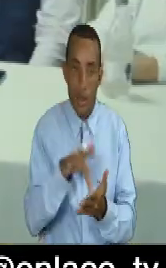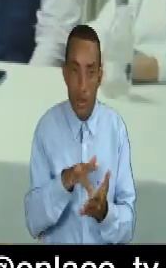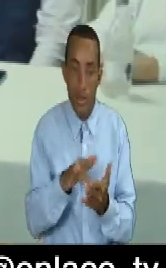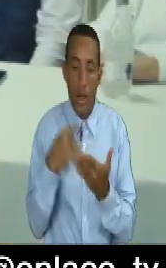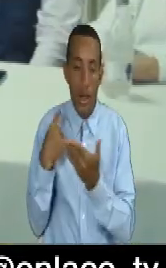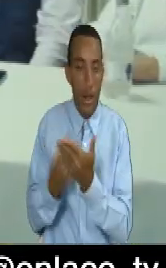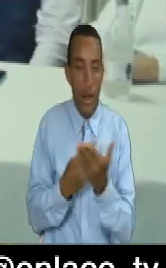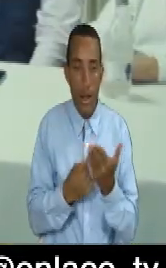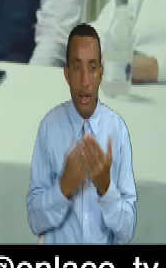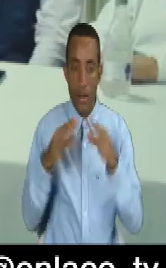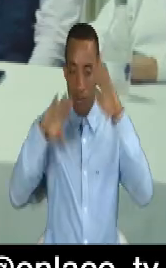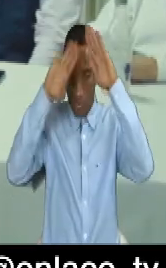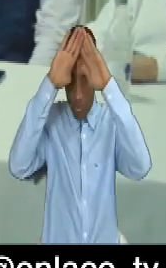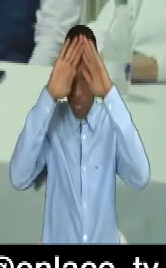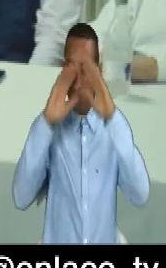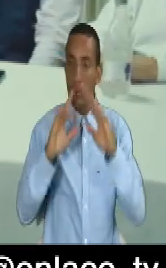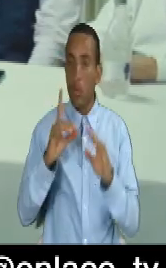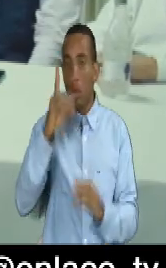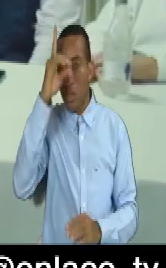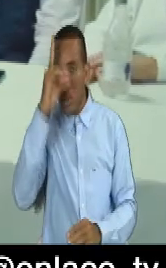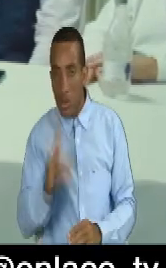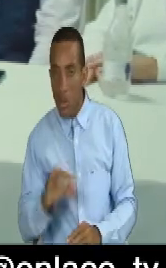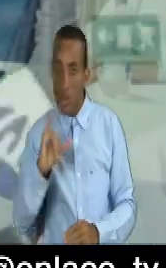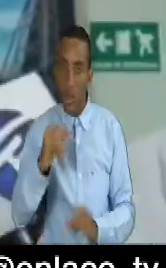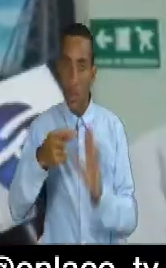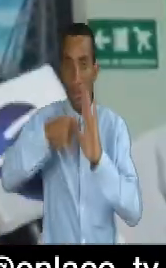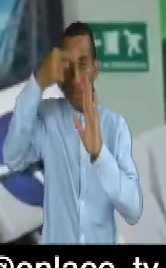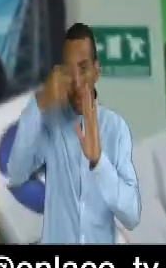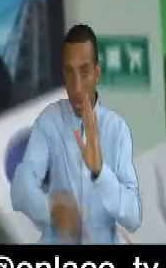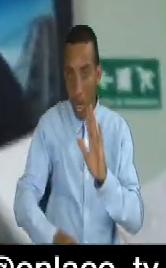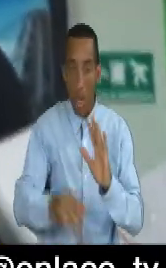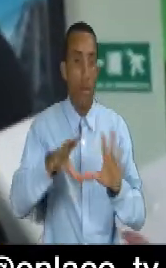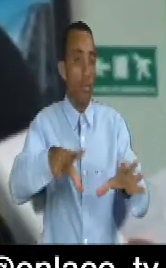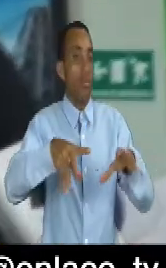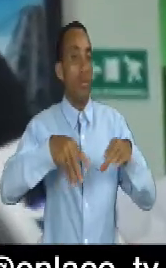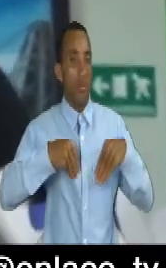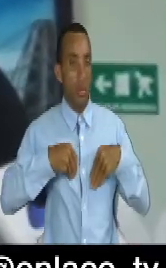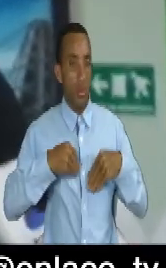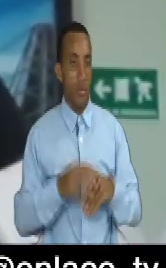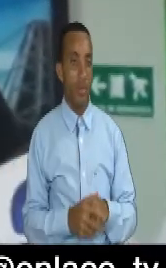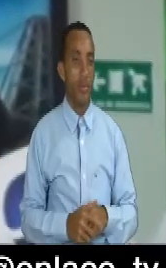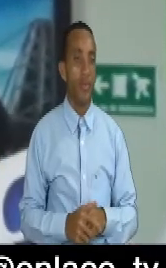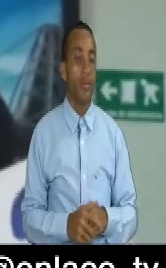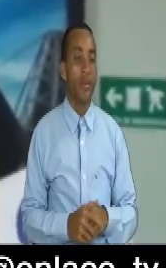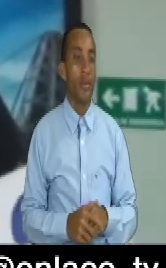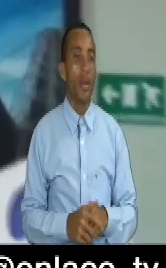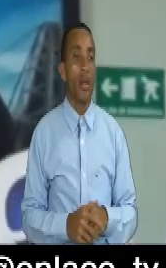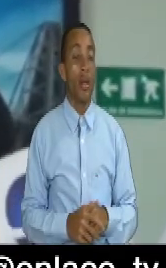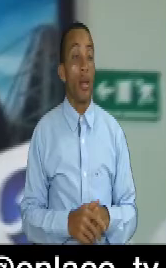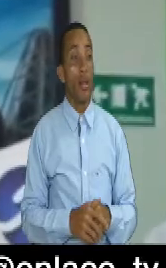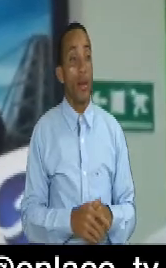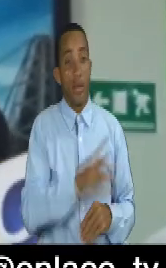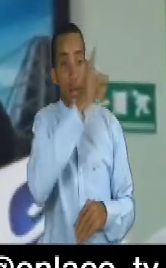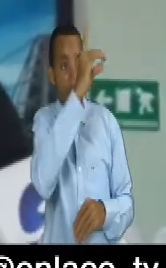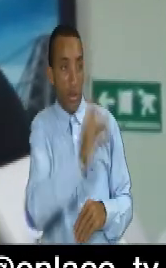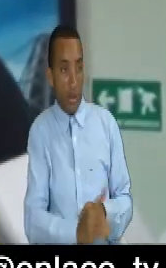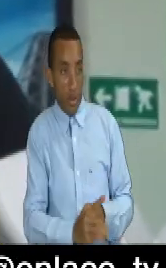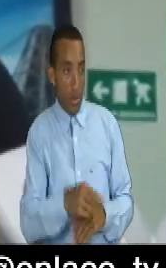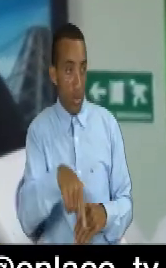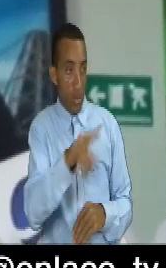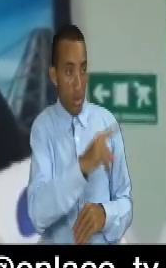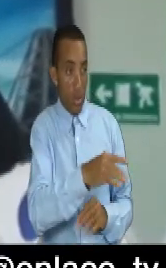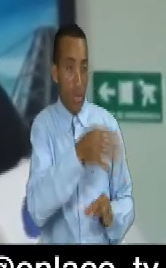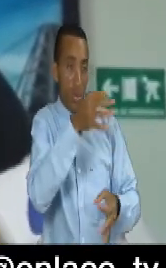que acataba todas las decisiones emanadas de autoridad competente. De las decisiones que tome nuestra